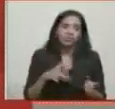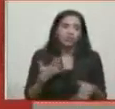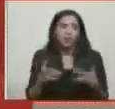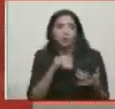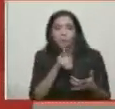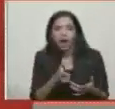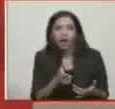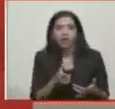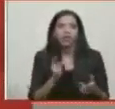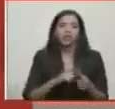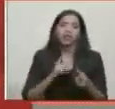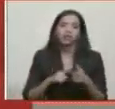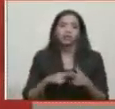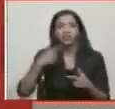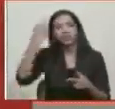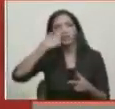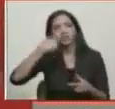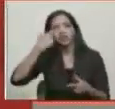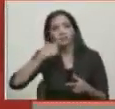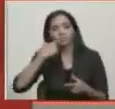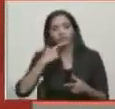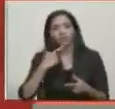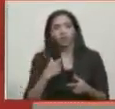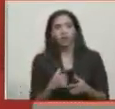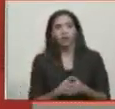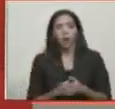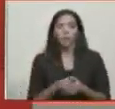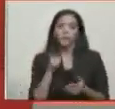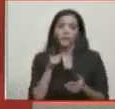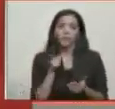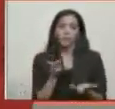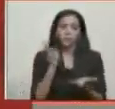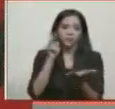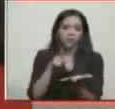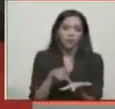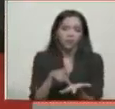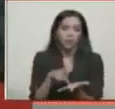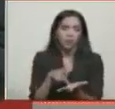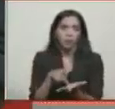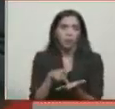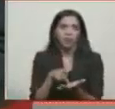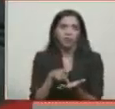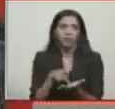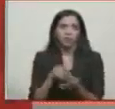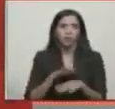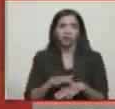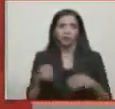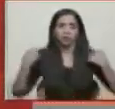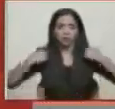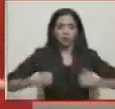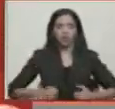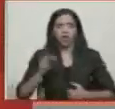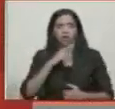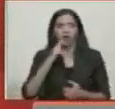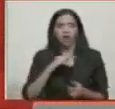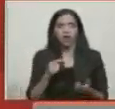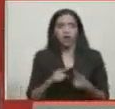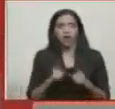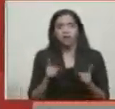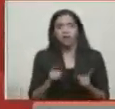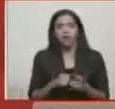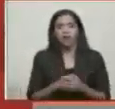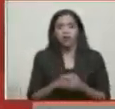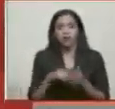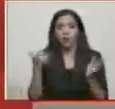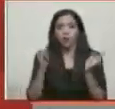entonces, sea serio, no solamente en su accionar, porque se pone una camisa roja, pero los estados del Guasó dicen otra